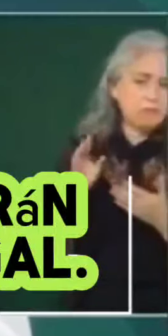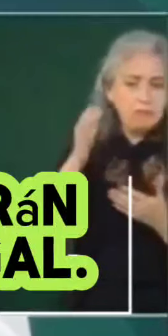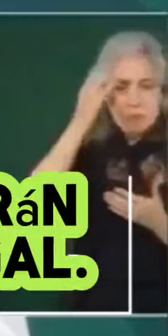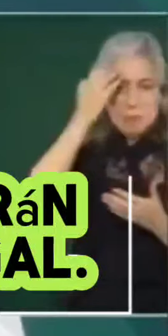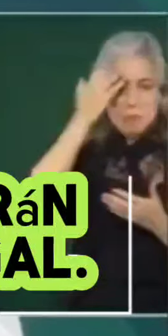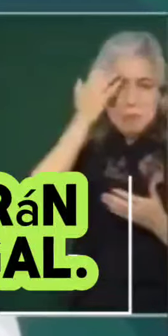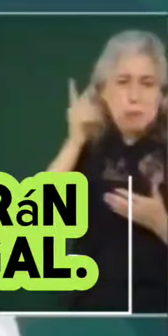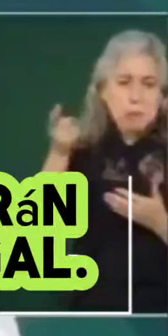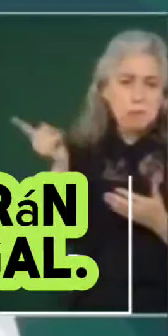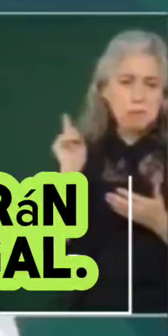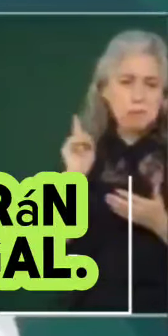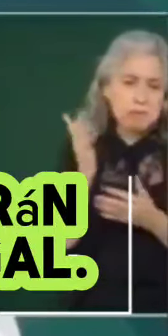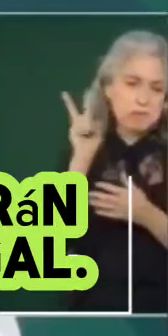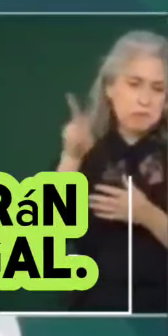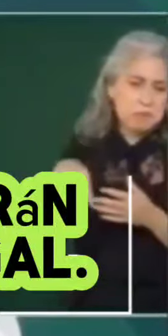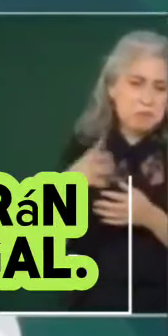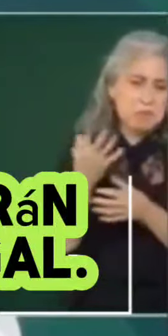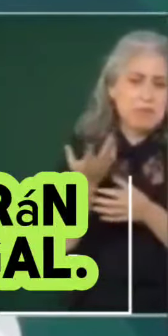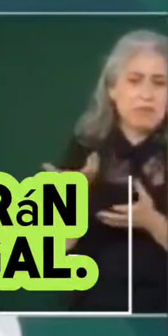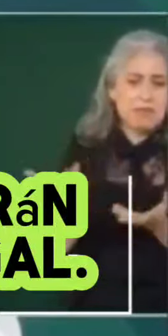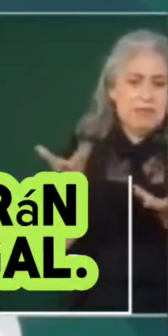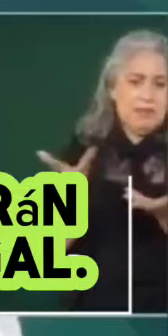conociendo la verdad.